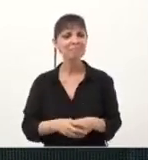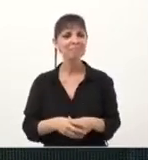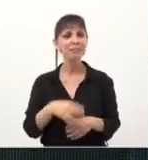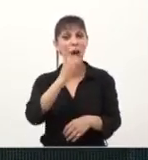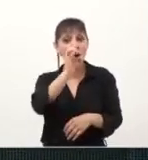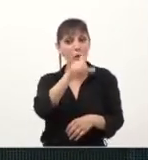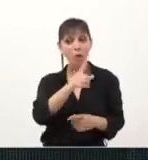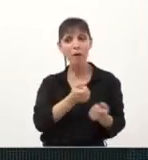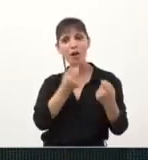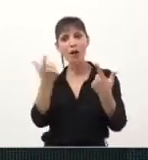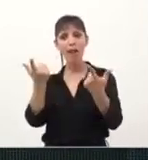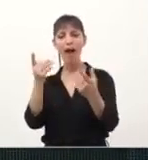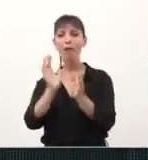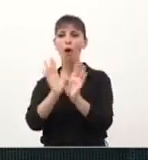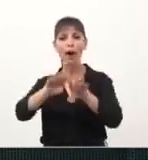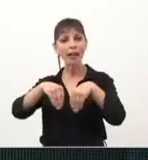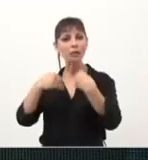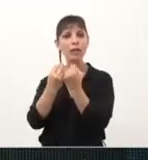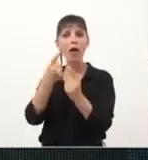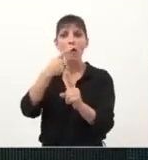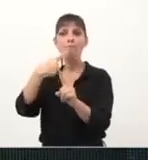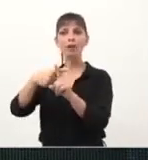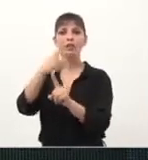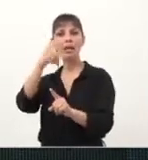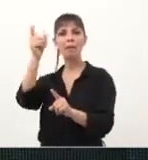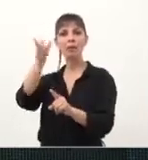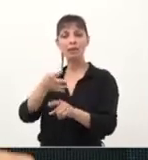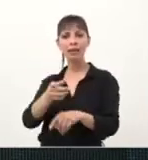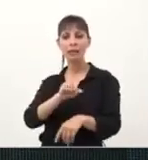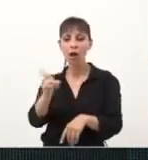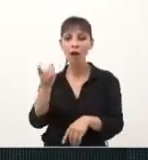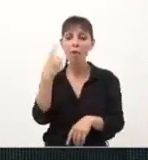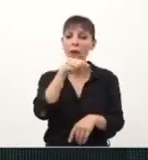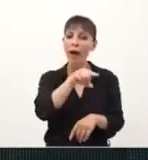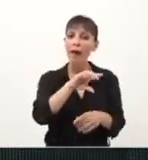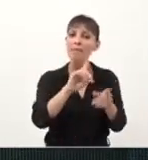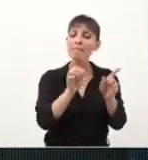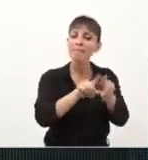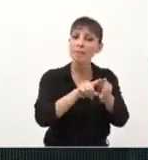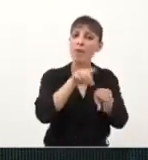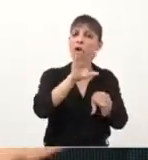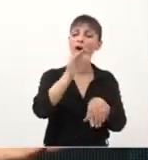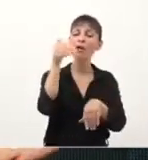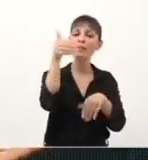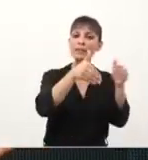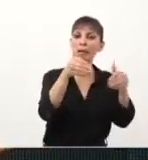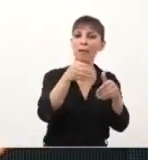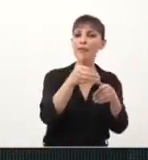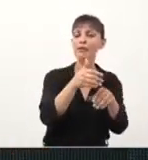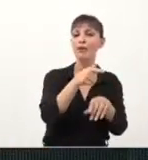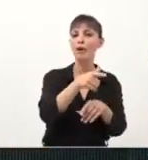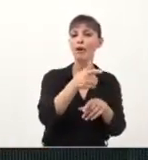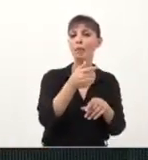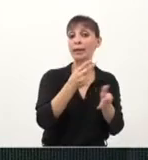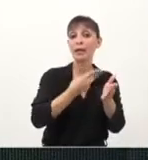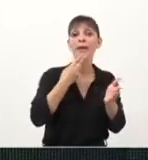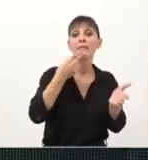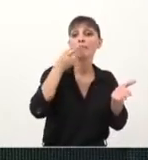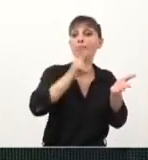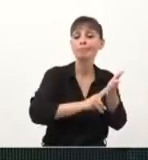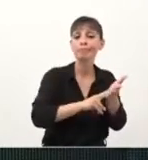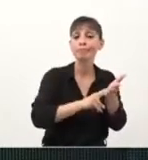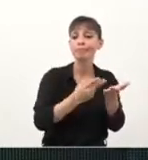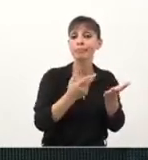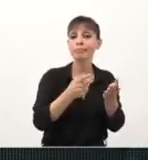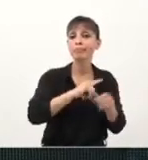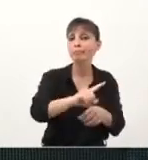resultados positivos. Pero ahí, a donde se suspendió el servicio de pileta en invierno, porque no pueden pagar la boleta de gas. Ahí,